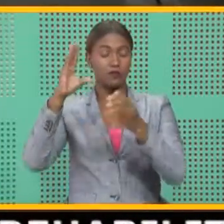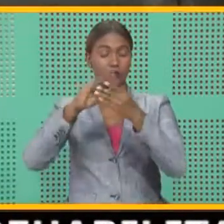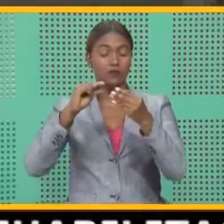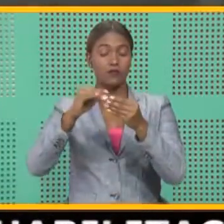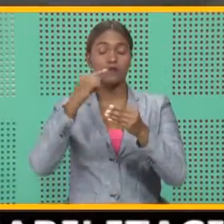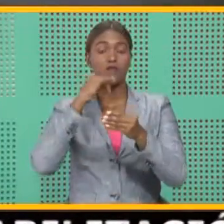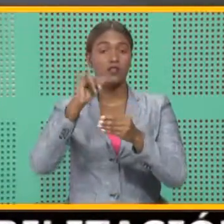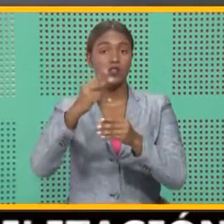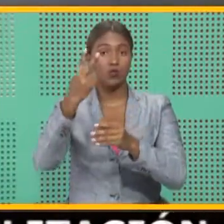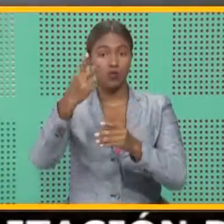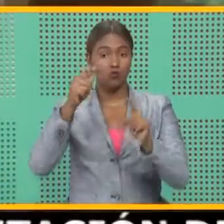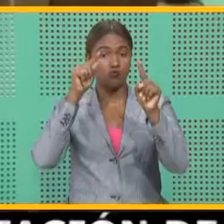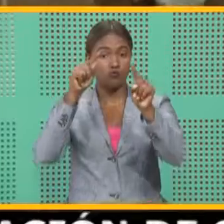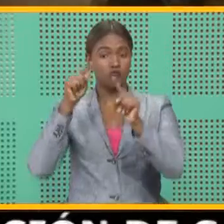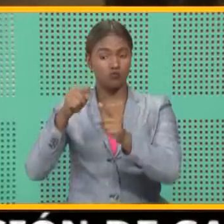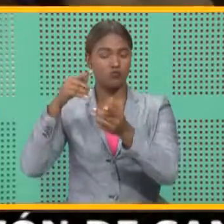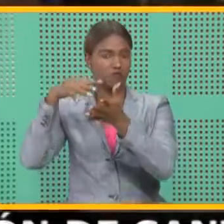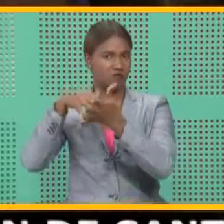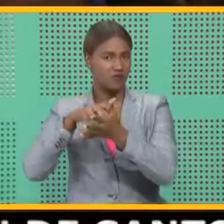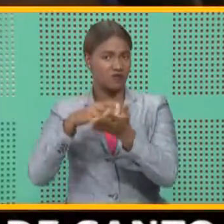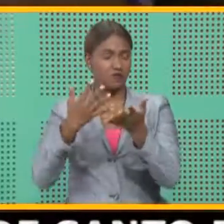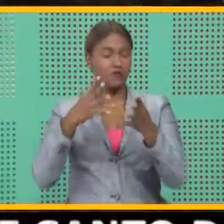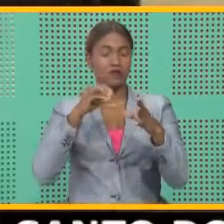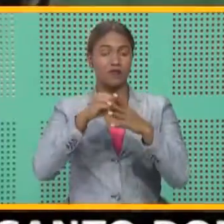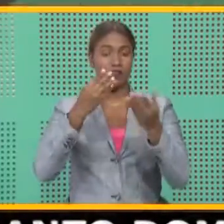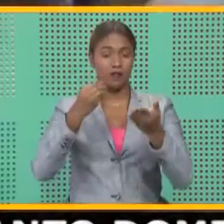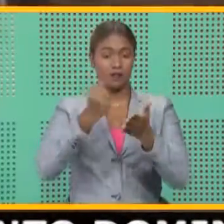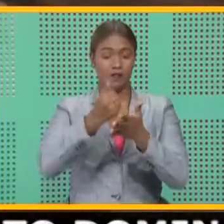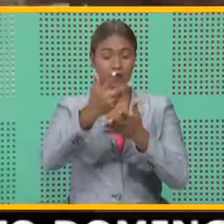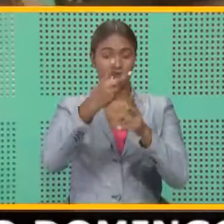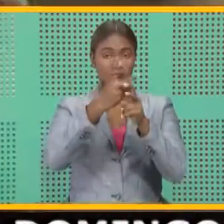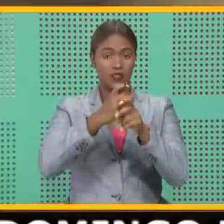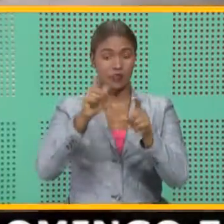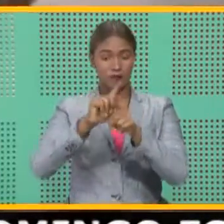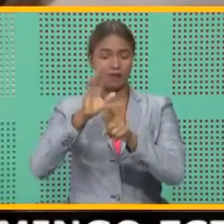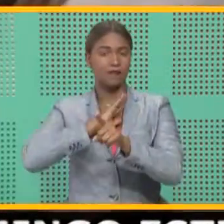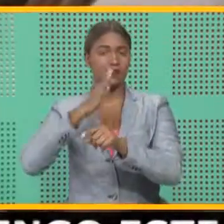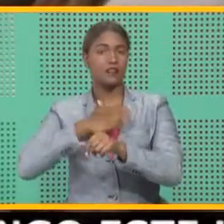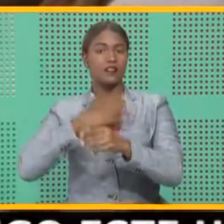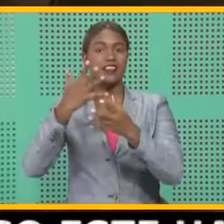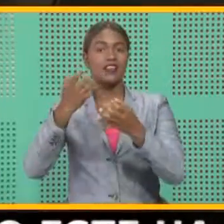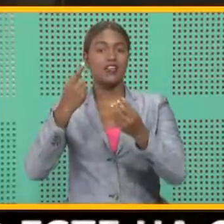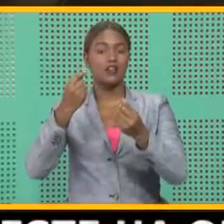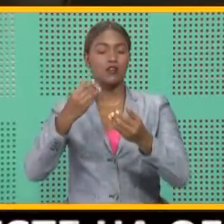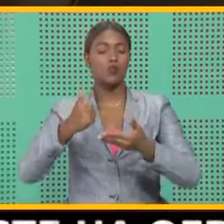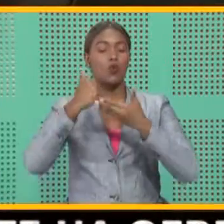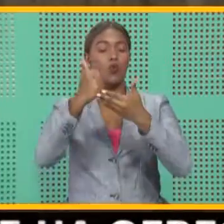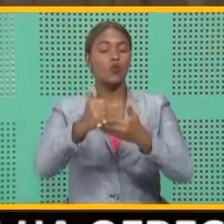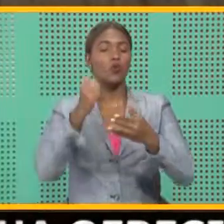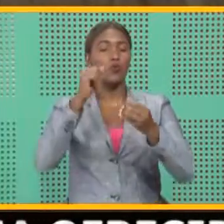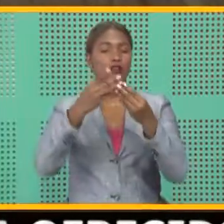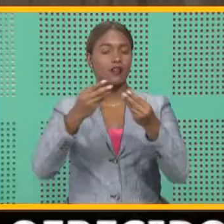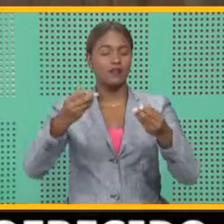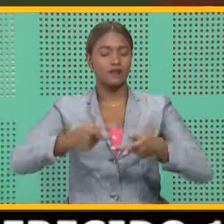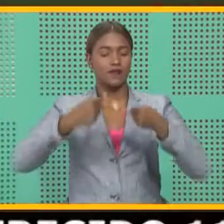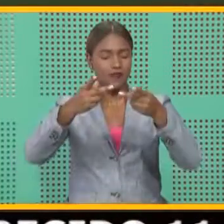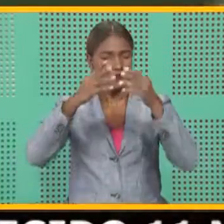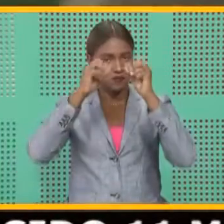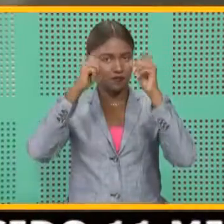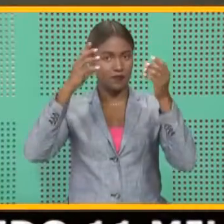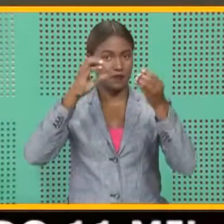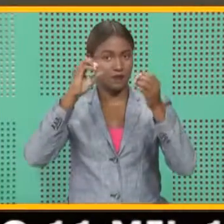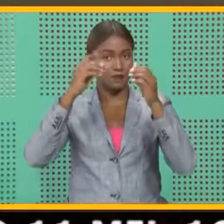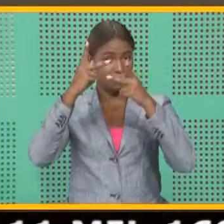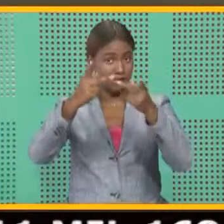dos principales debilidades, financiamiento y propiedad, son las que se ha buscado atacar en las visitas sorpresa del presidente Danilo